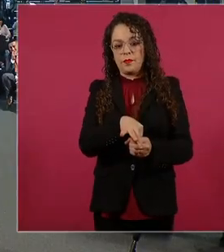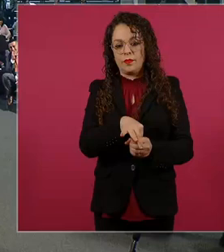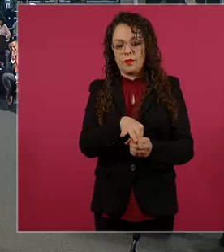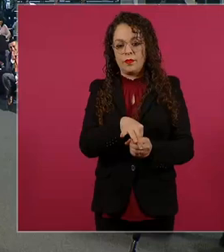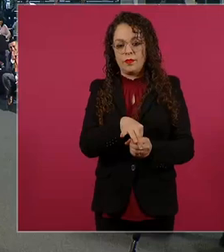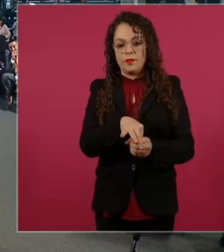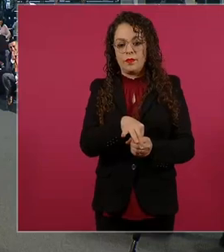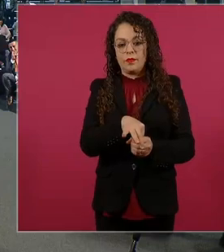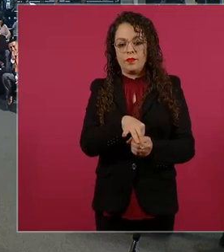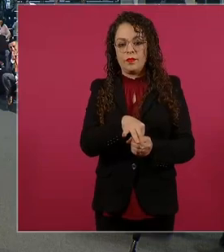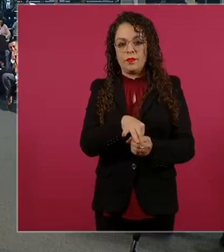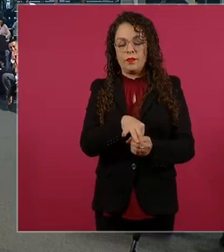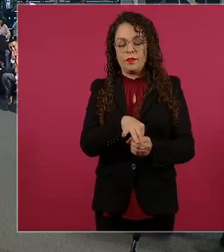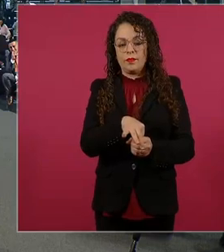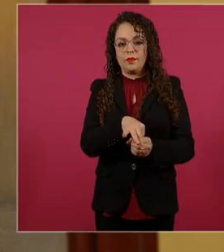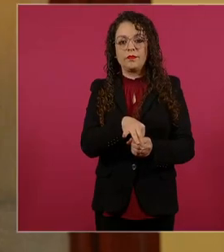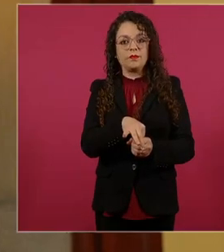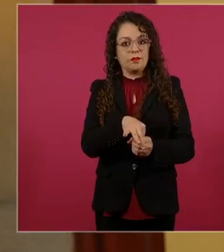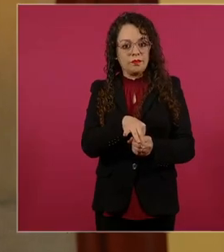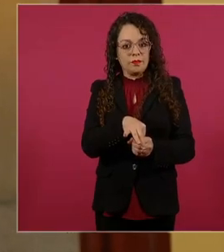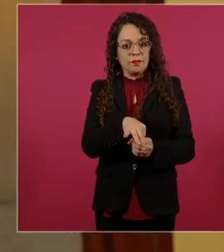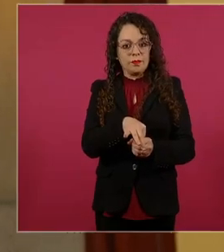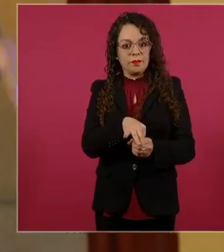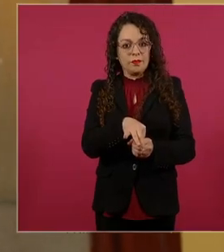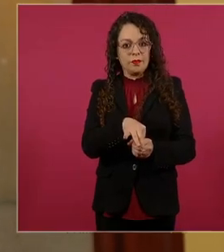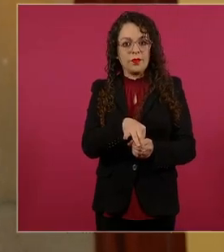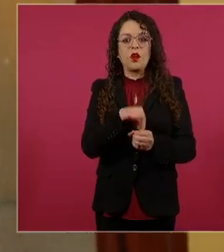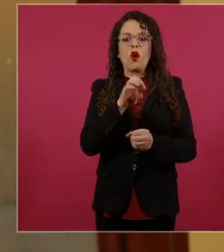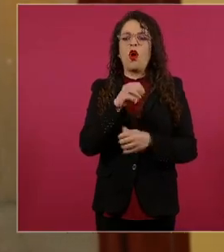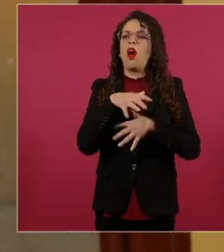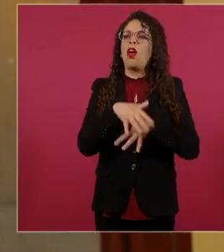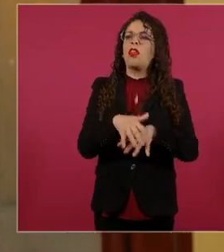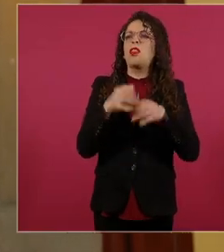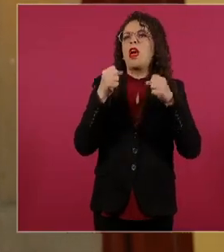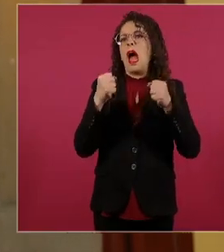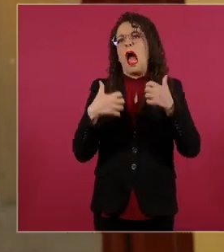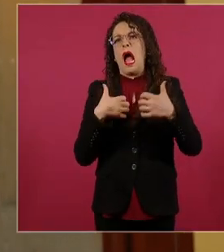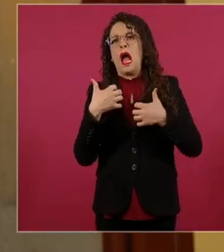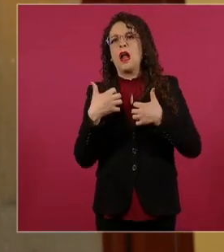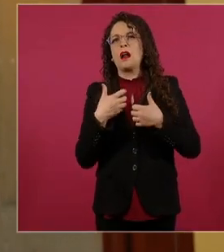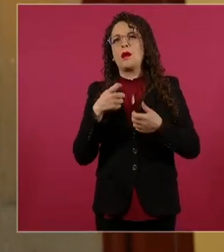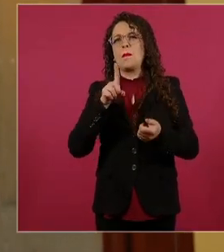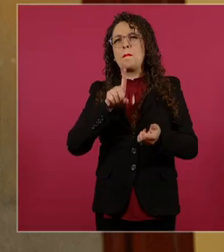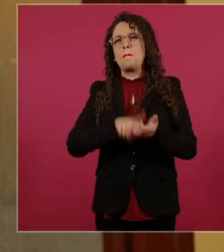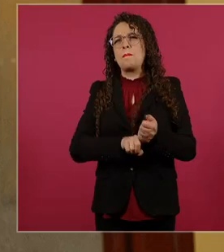cuando ya está cocinado todo arriba